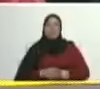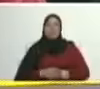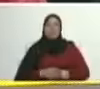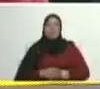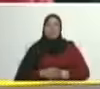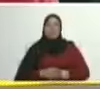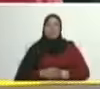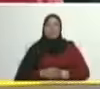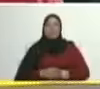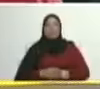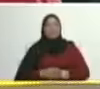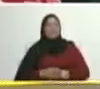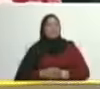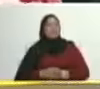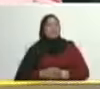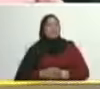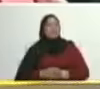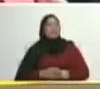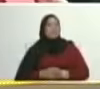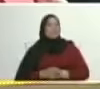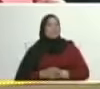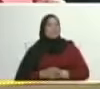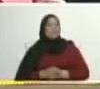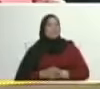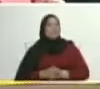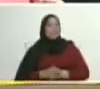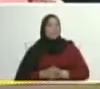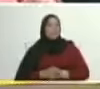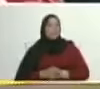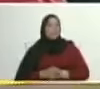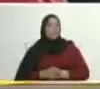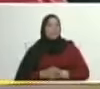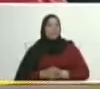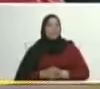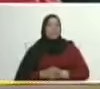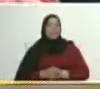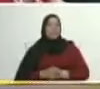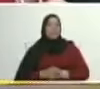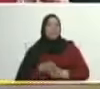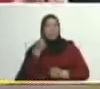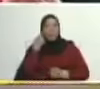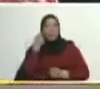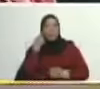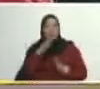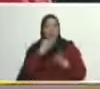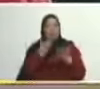hoy, en este 20 aniversario,